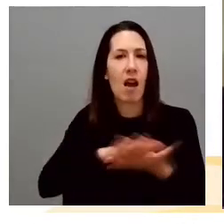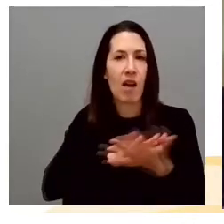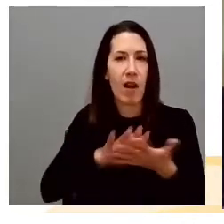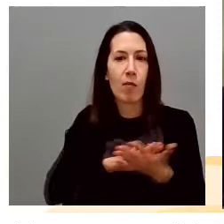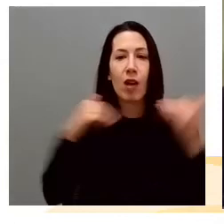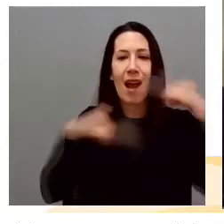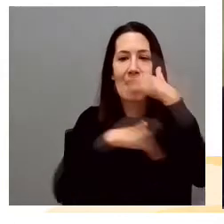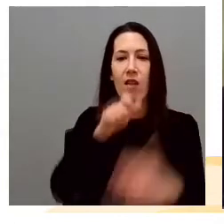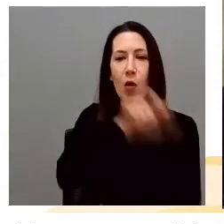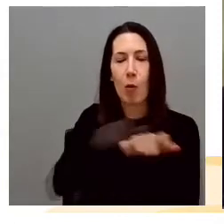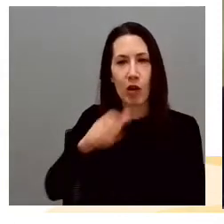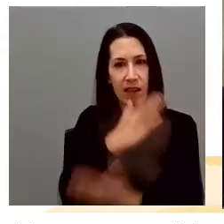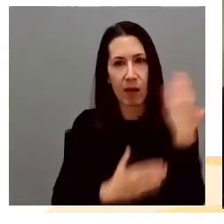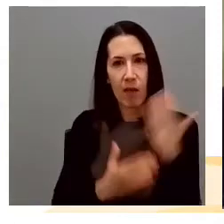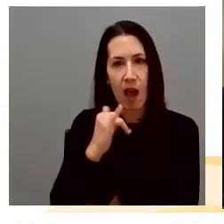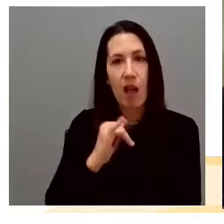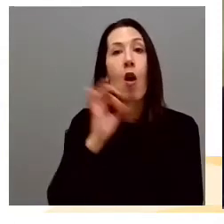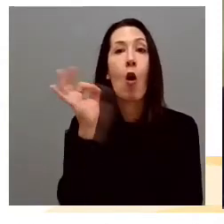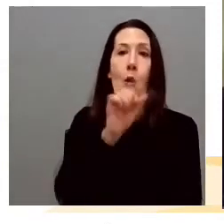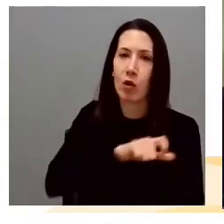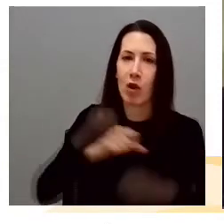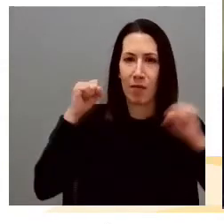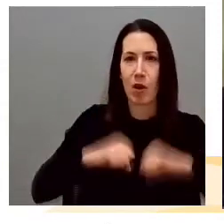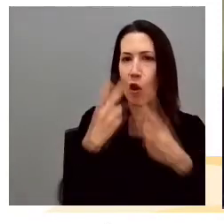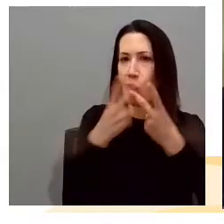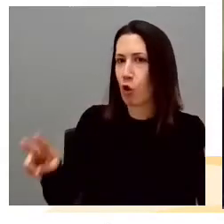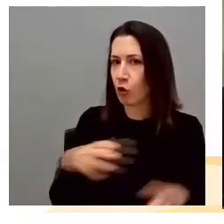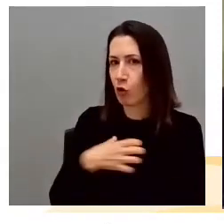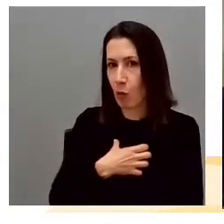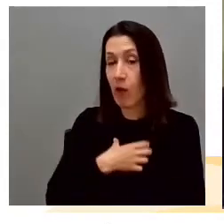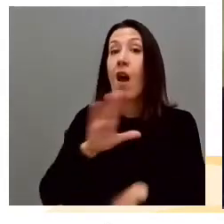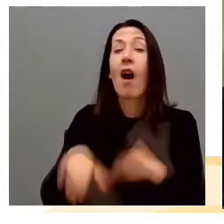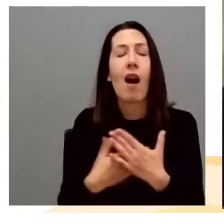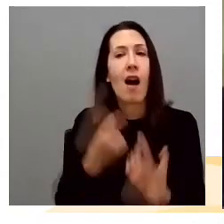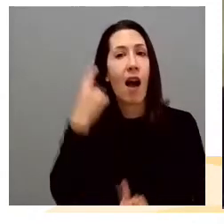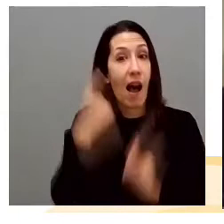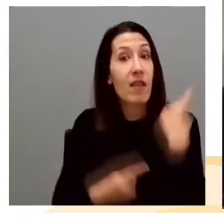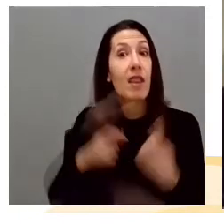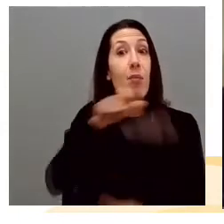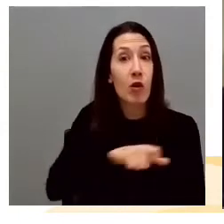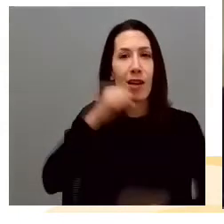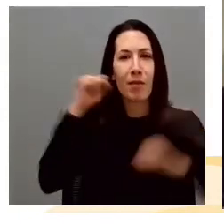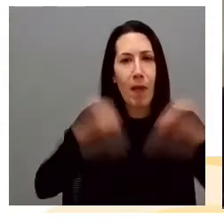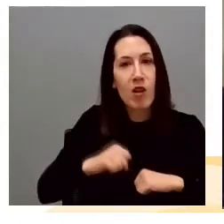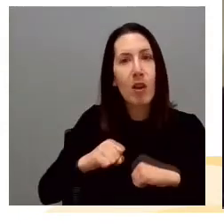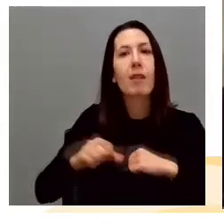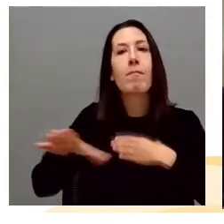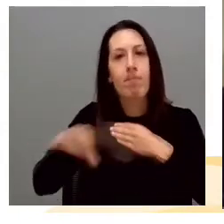discapacidad y a personas mayores, a veces incluso mayores con